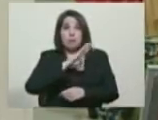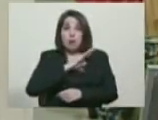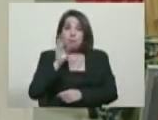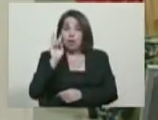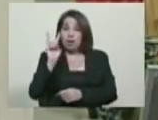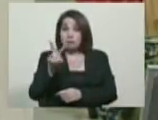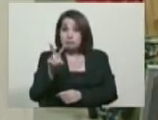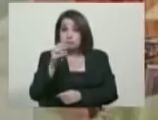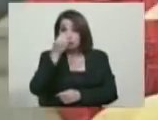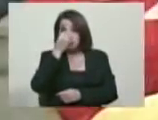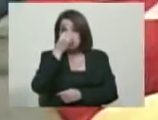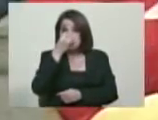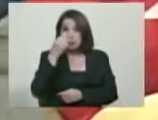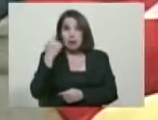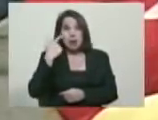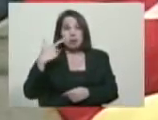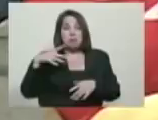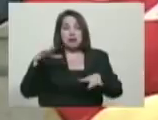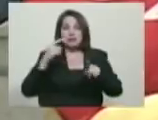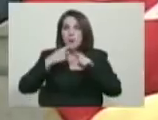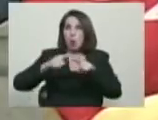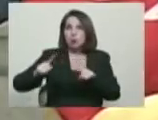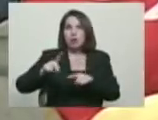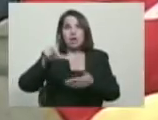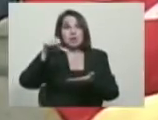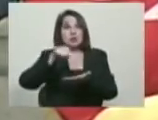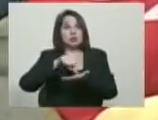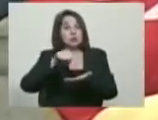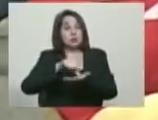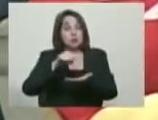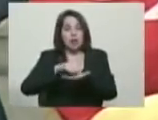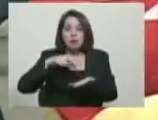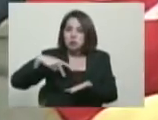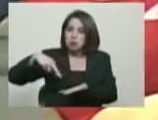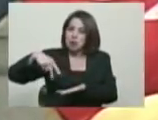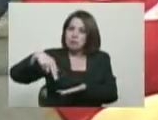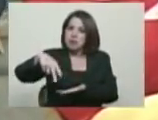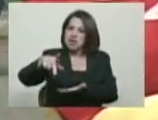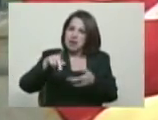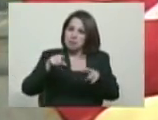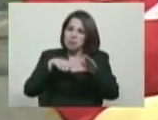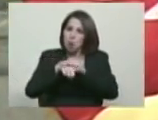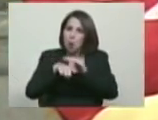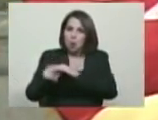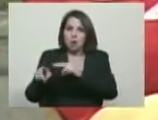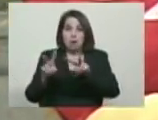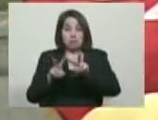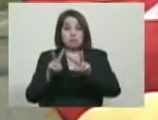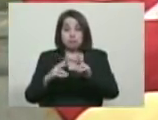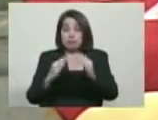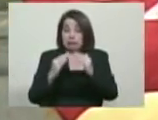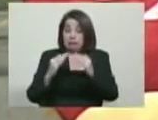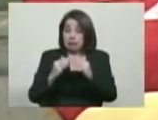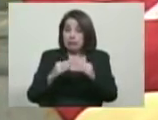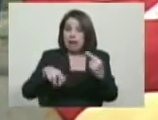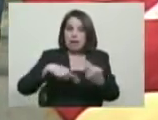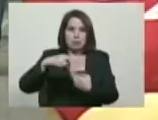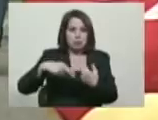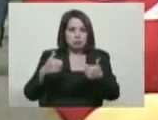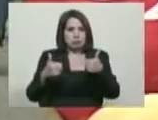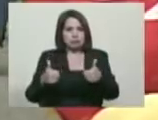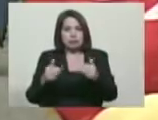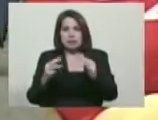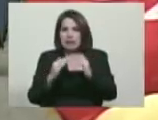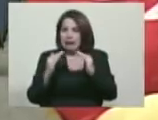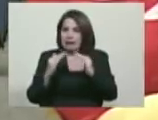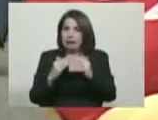Parece que estuvieran en la ciudad de Ankara cuando caminan por ese urbanismo. Hemos hecho una revolución de la vivienda. Hemos hecho